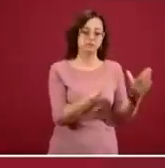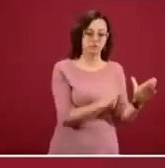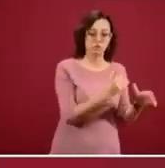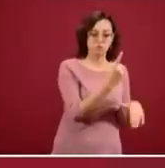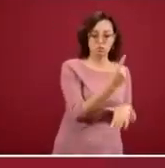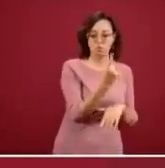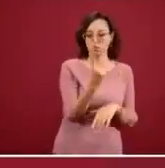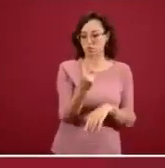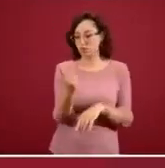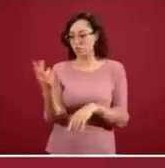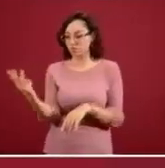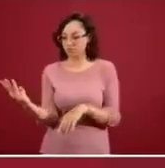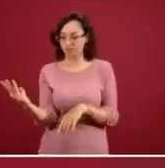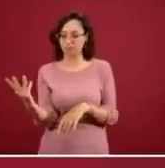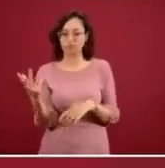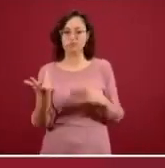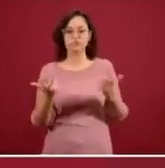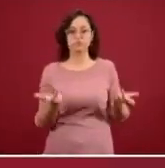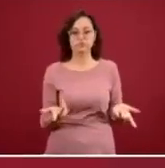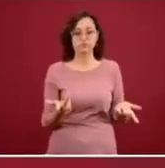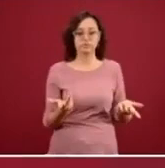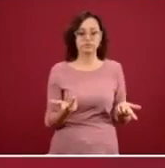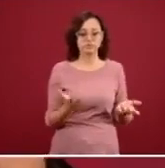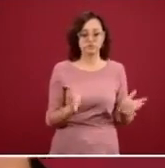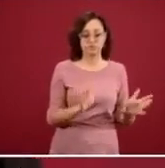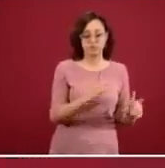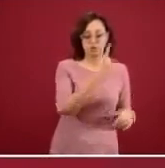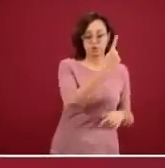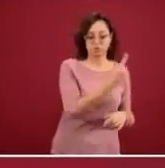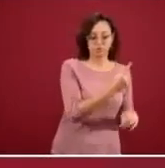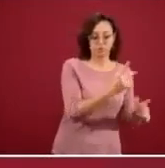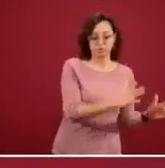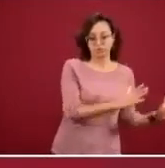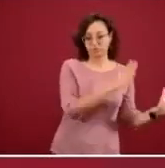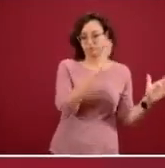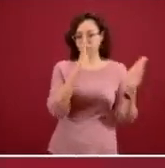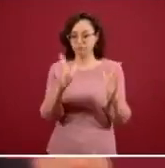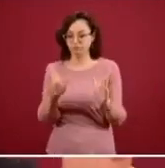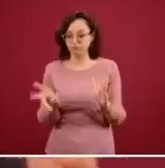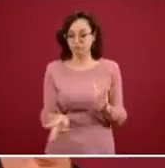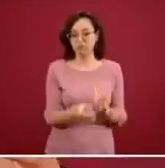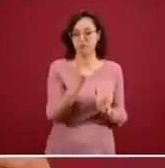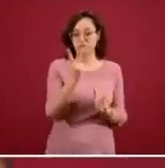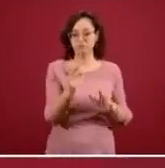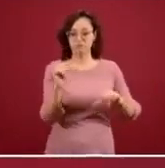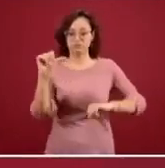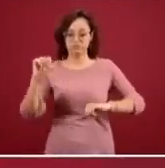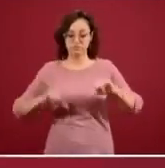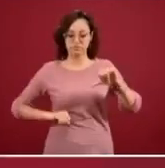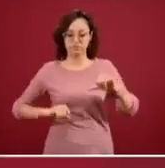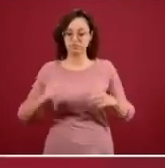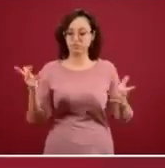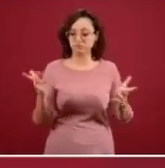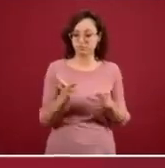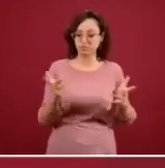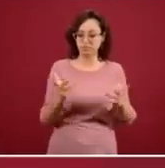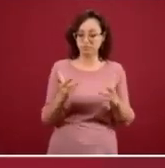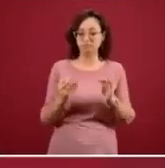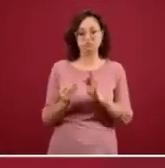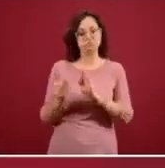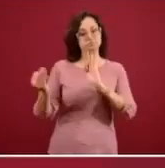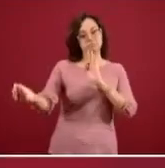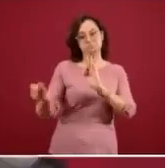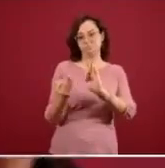fases. Una vez que entramos a la fase 2, decidimos poner estas medidas de mitigación comunitaria. Es la Jornada Nacional de